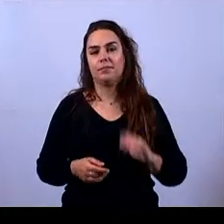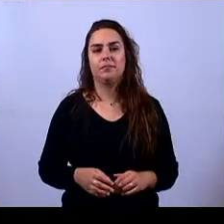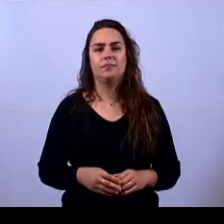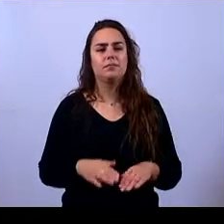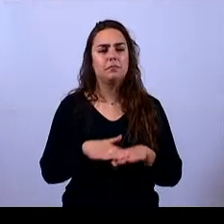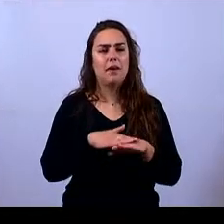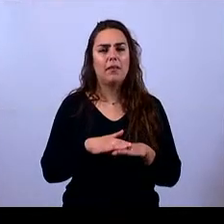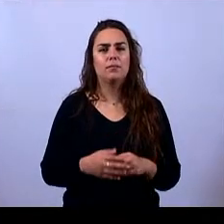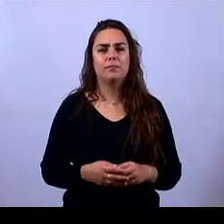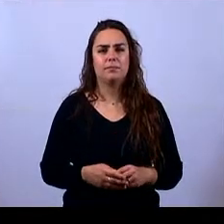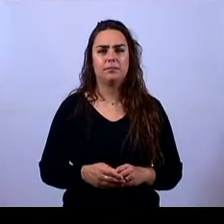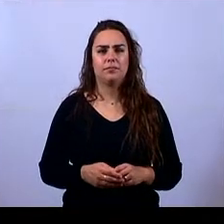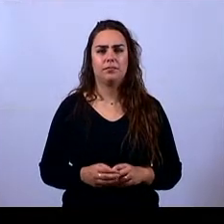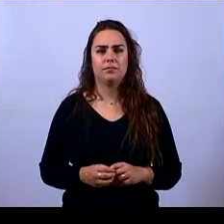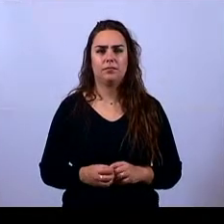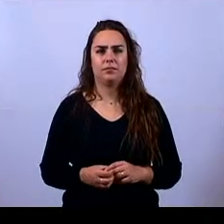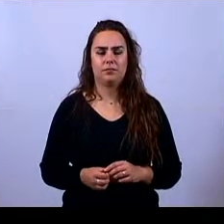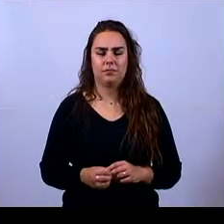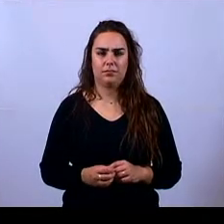¿Perdón?